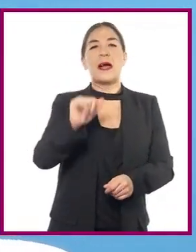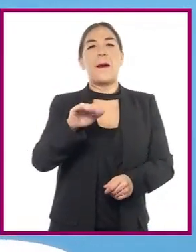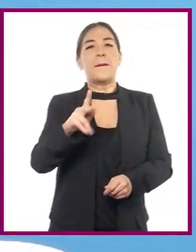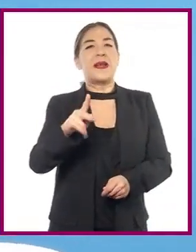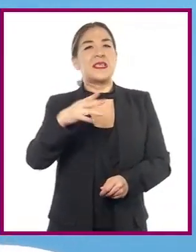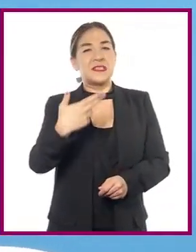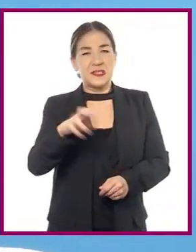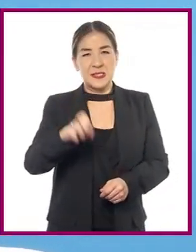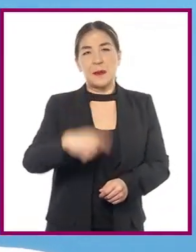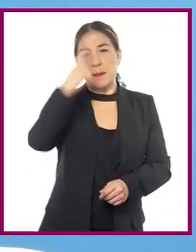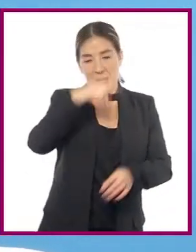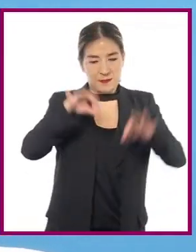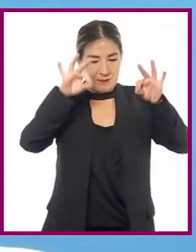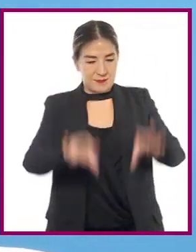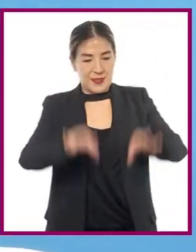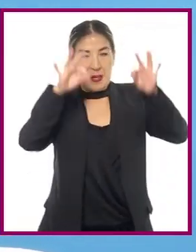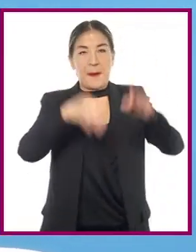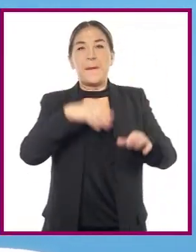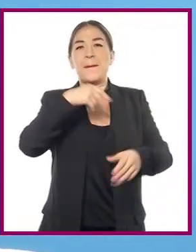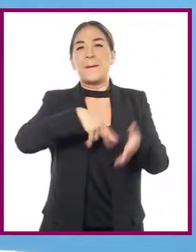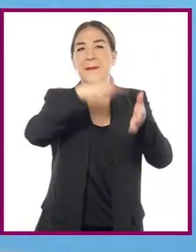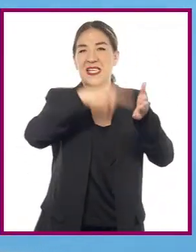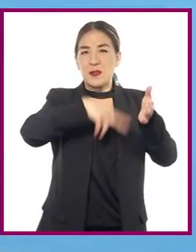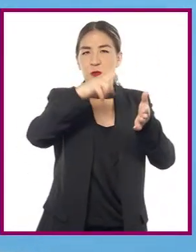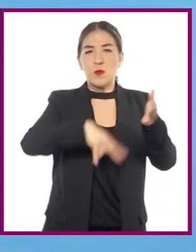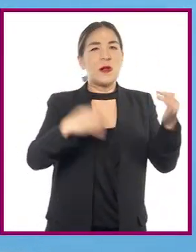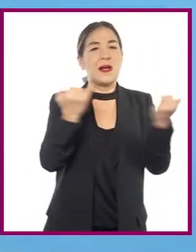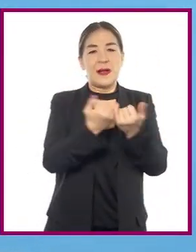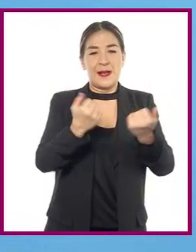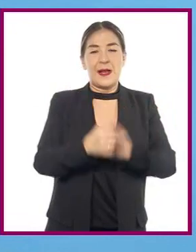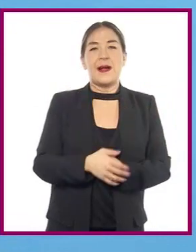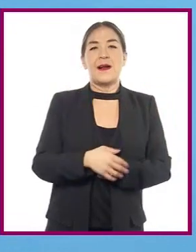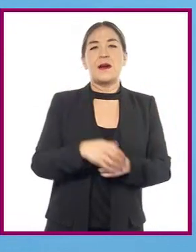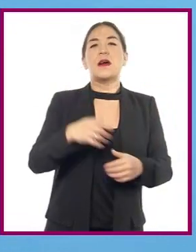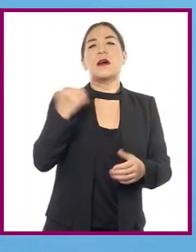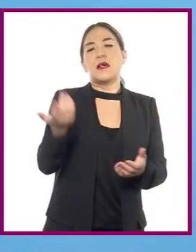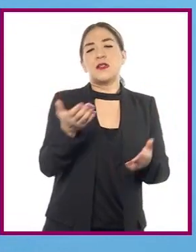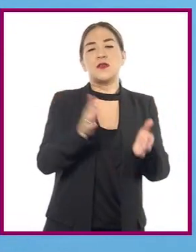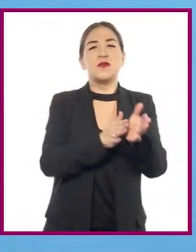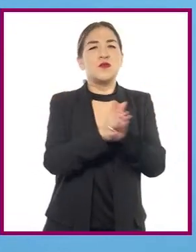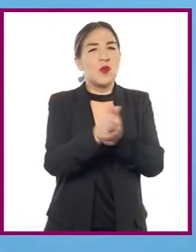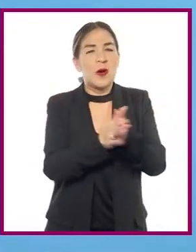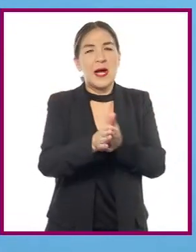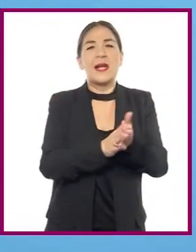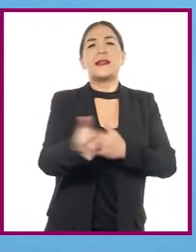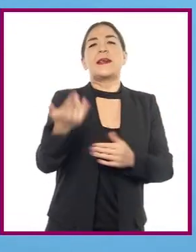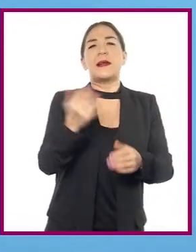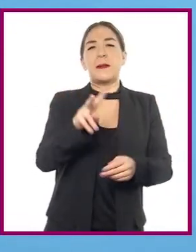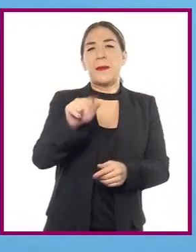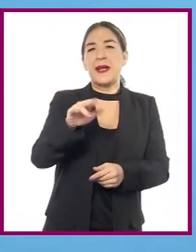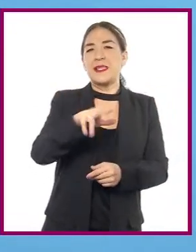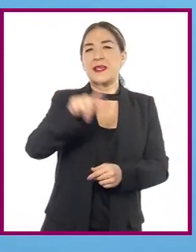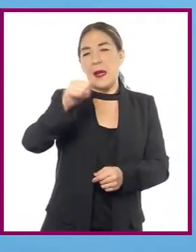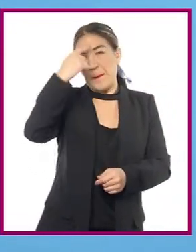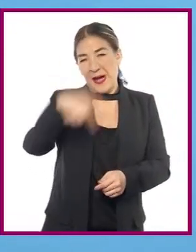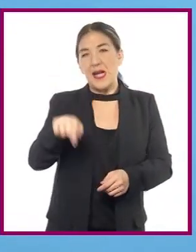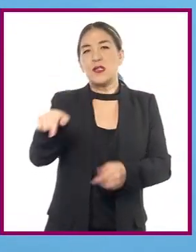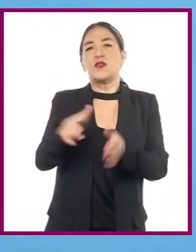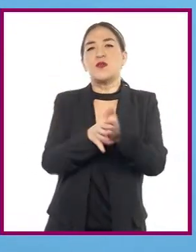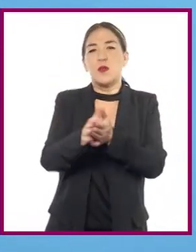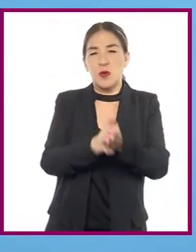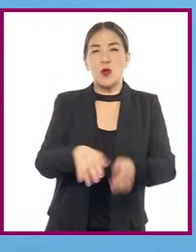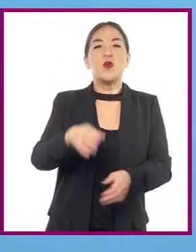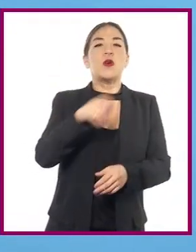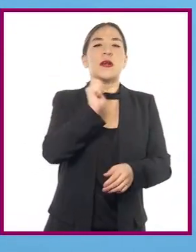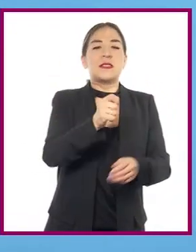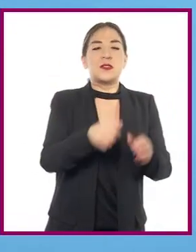y el añil, que sirve para lo mismo, cacao y vainilla para hacer chocolate, conchas de